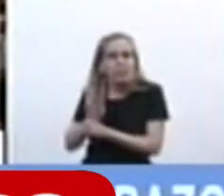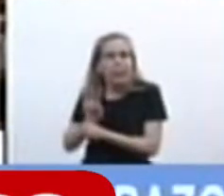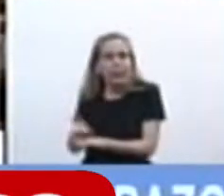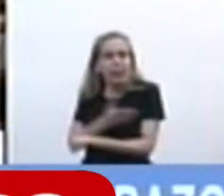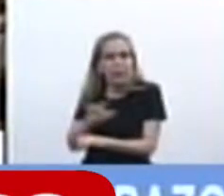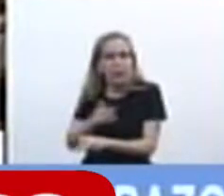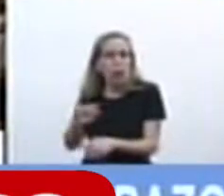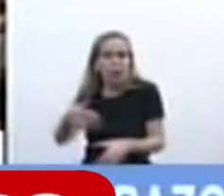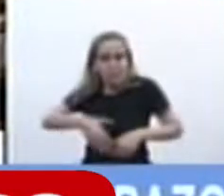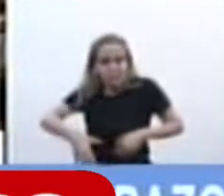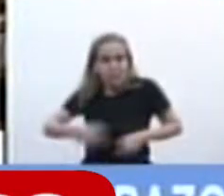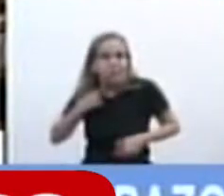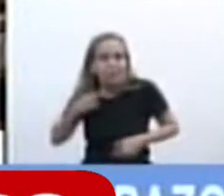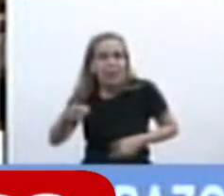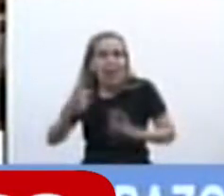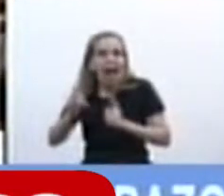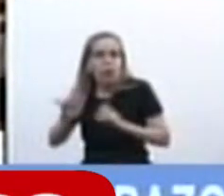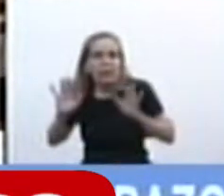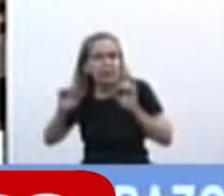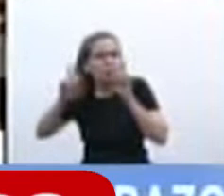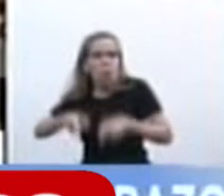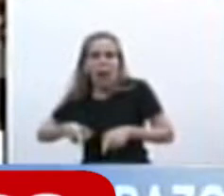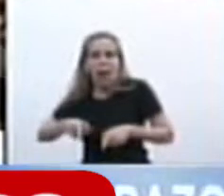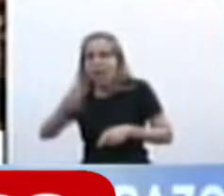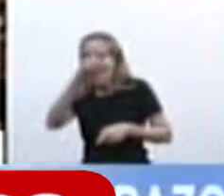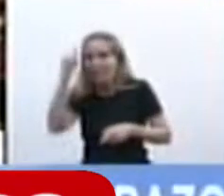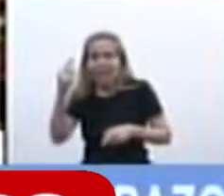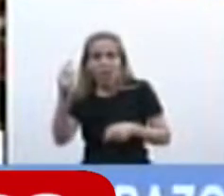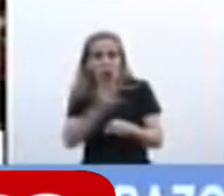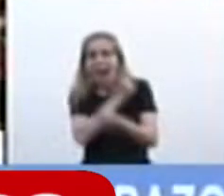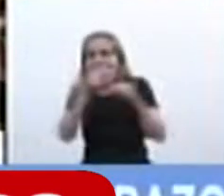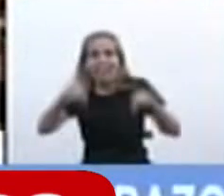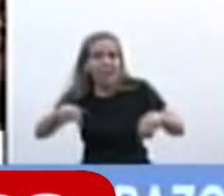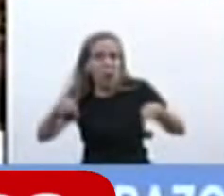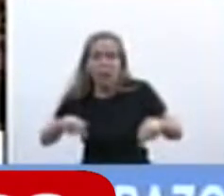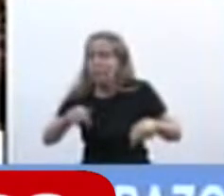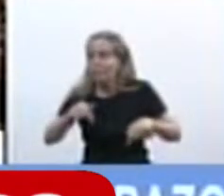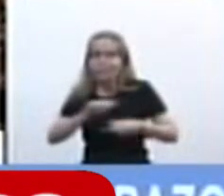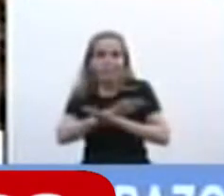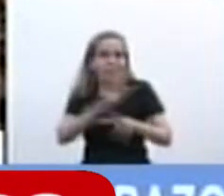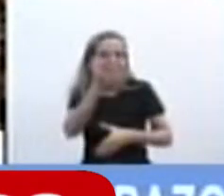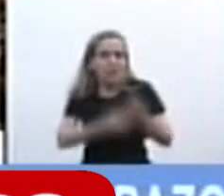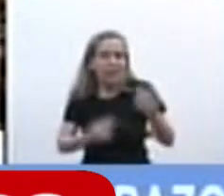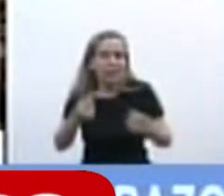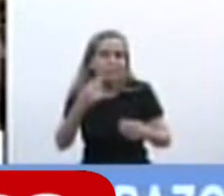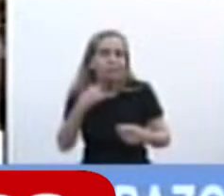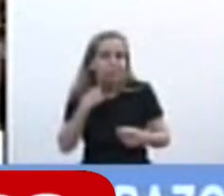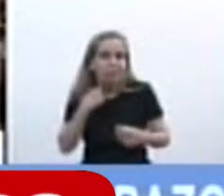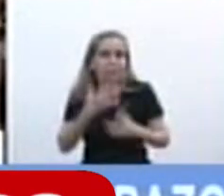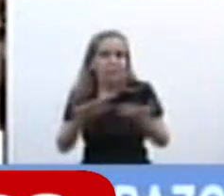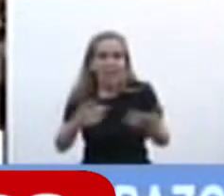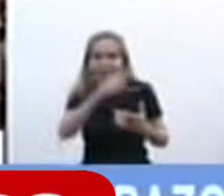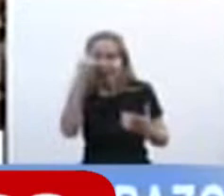No Intencionales en la Adolescencia, el Estado aún no logra llegar antes. No